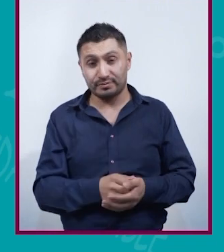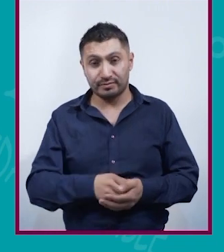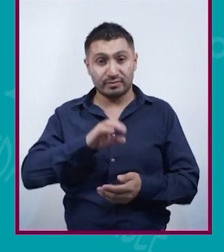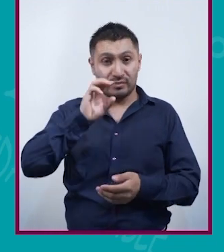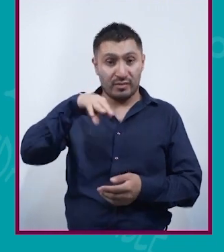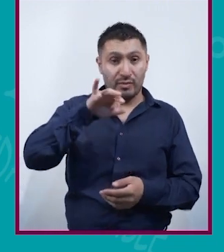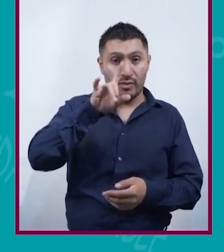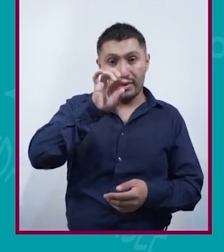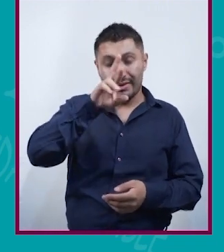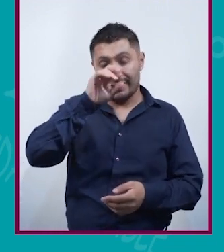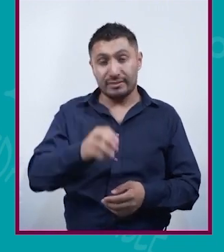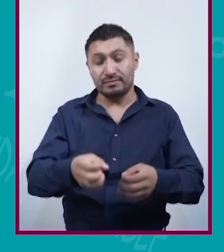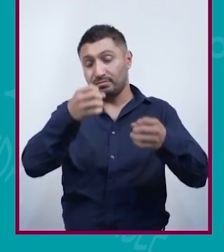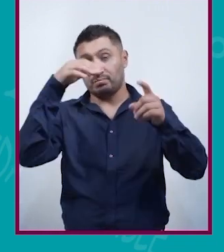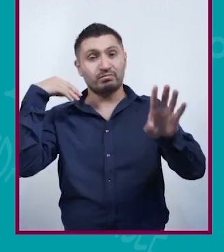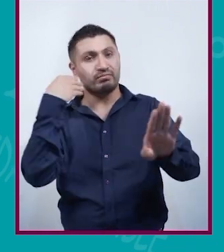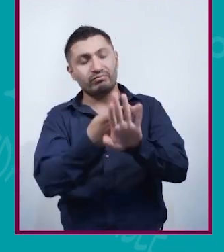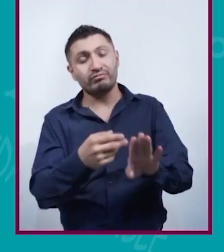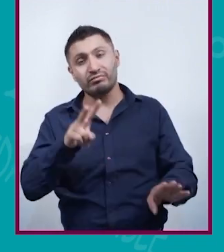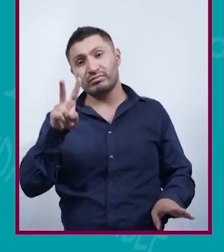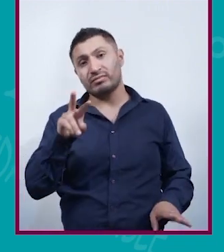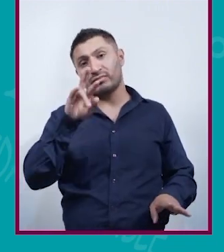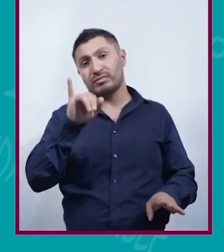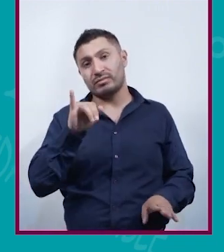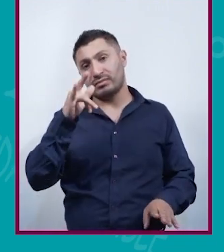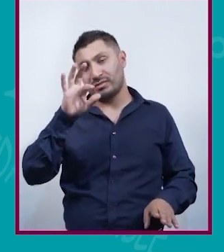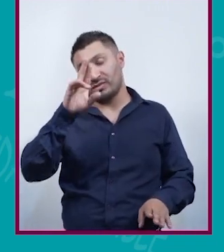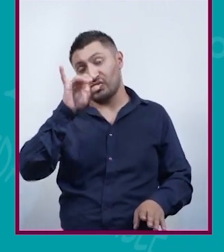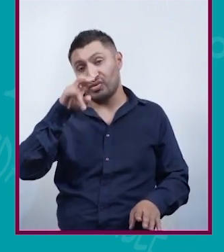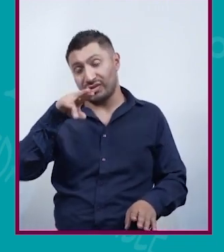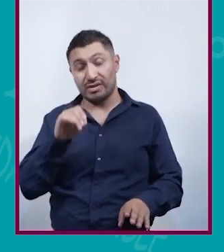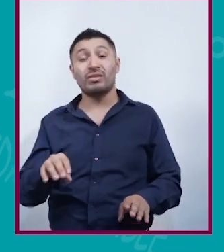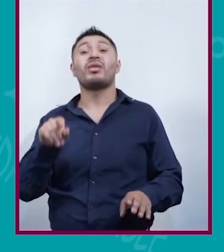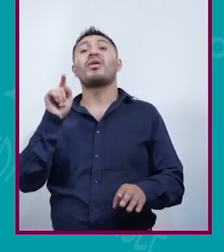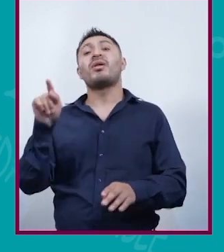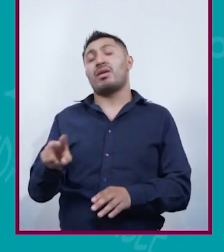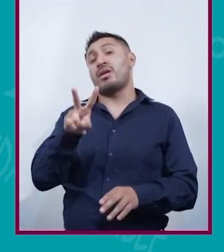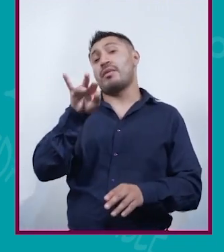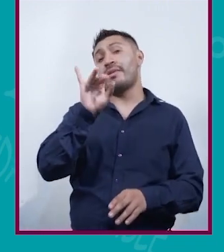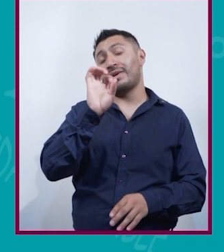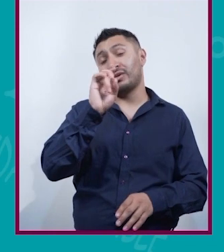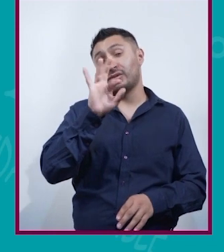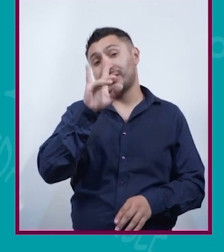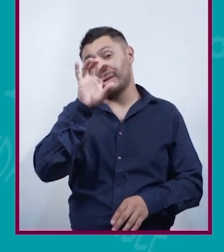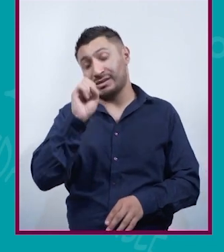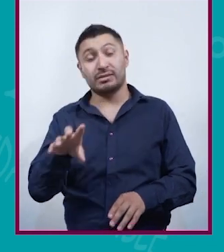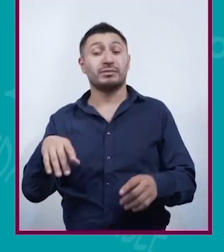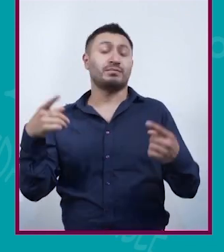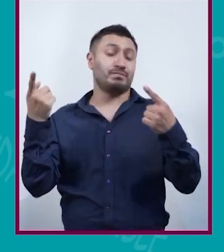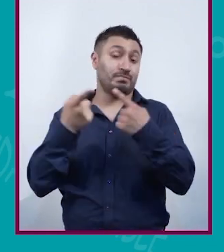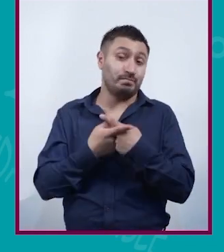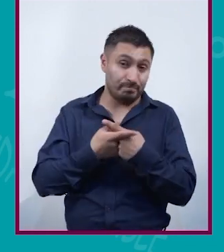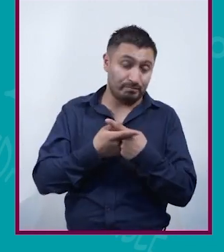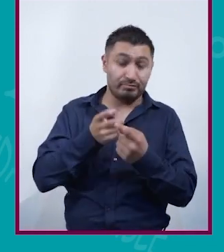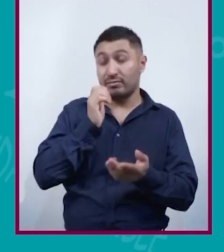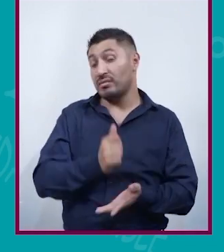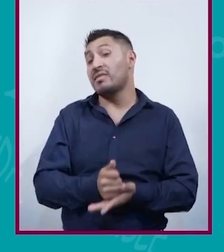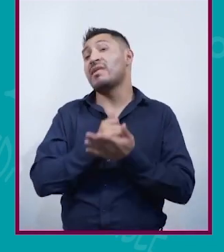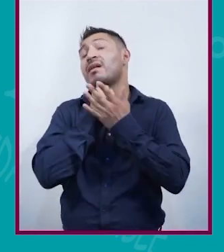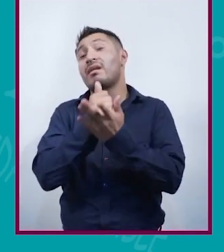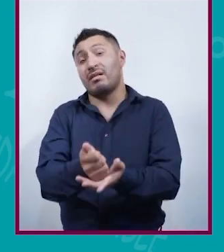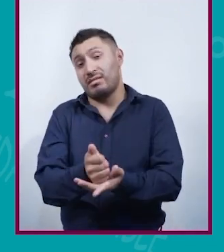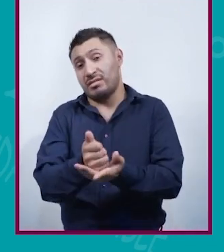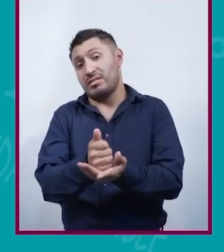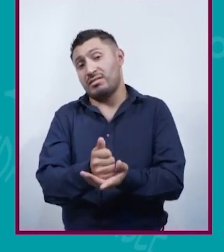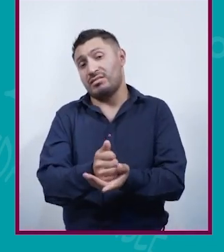a la beligerancia. Cuando Madero fue derrocado por Victoriano Huerta, obviamente José Vasconcelos se opuso al